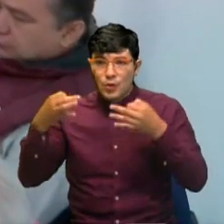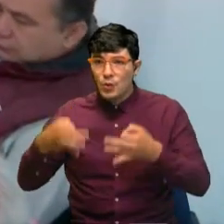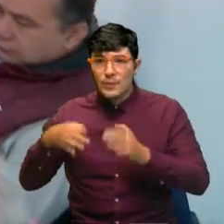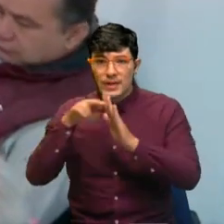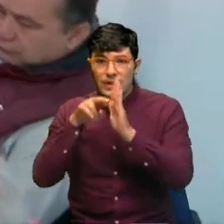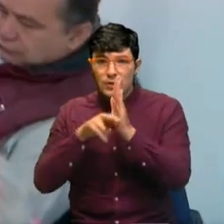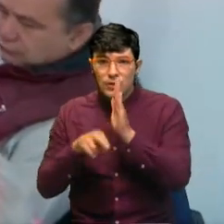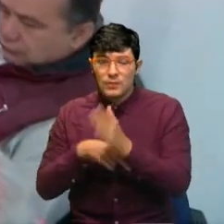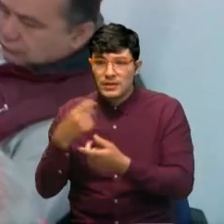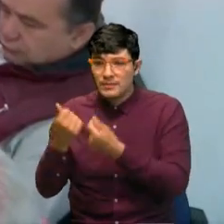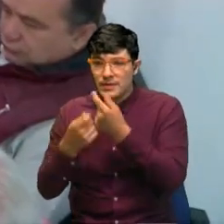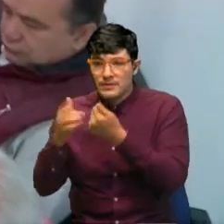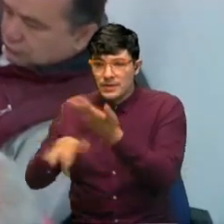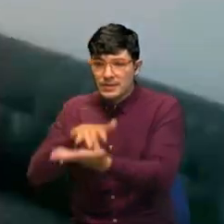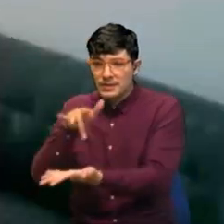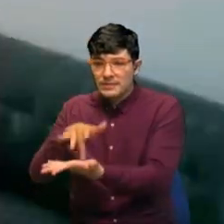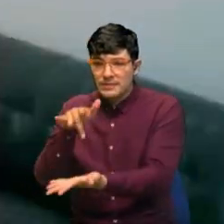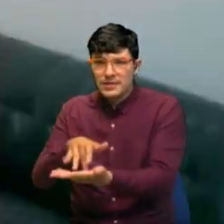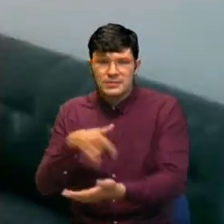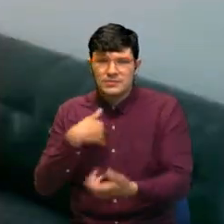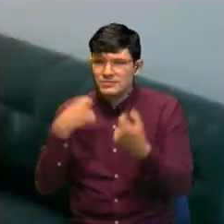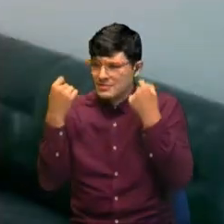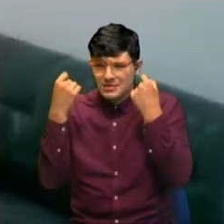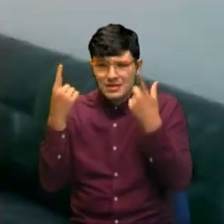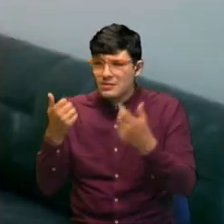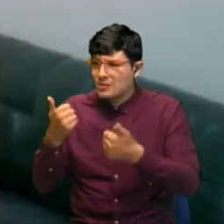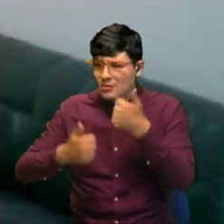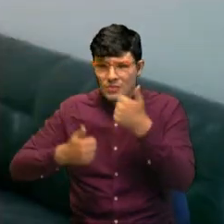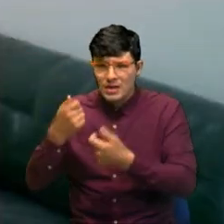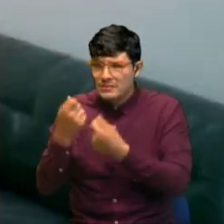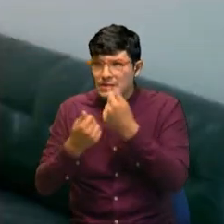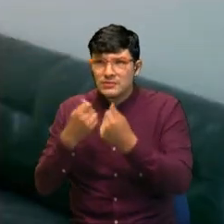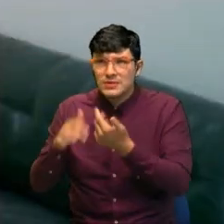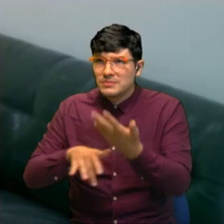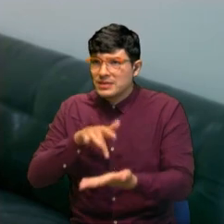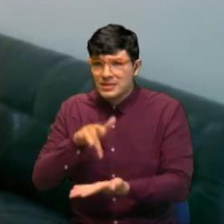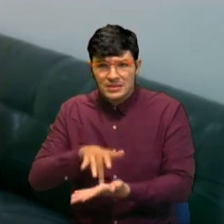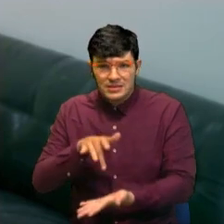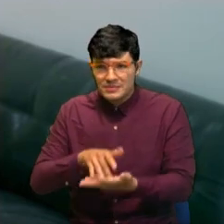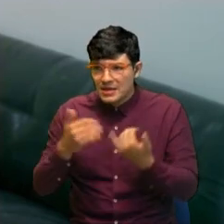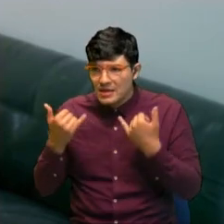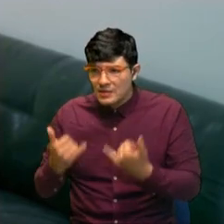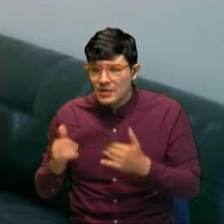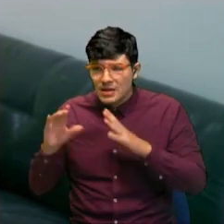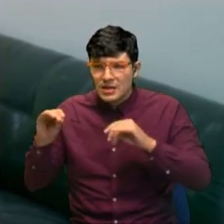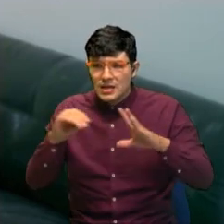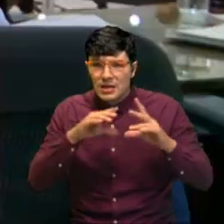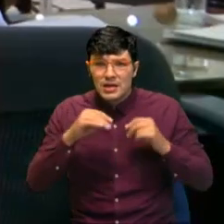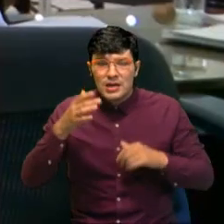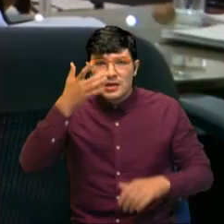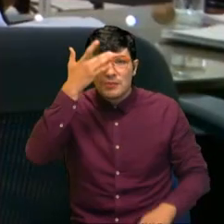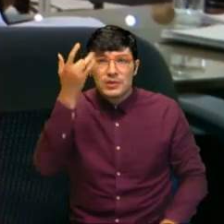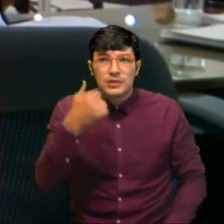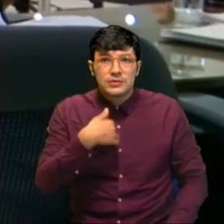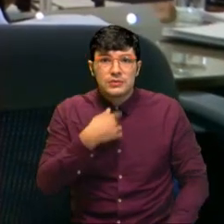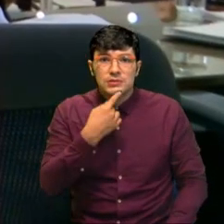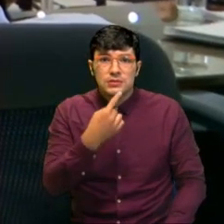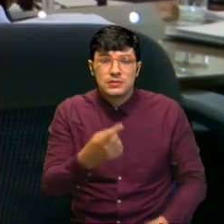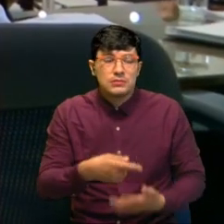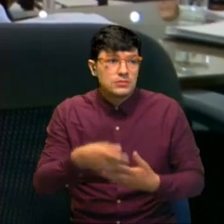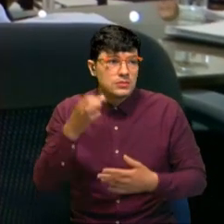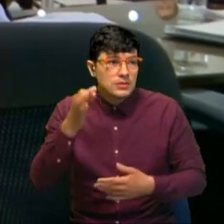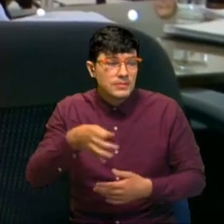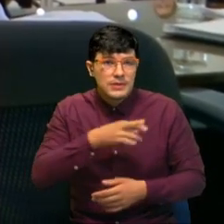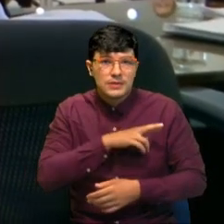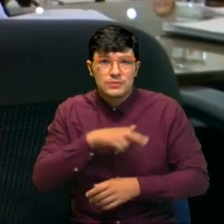participativo no entiendo de cual presupuesto participativo estamos hablando porque comunidad siempre hemos